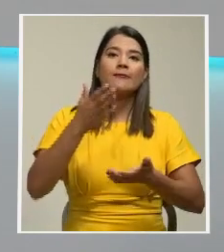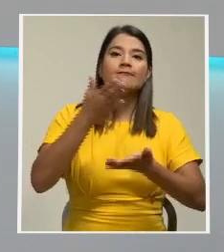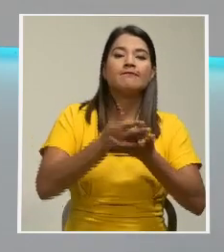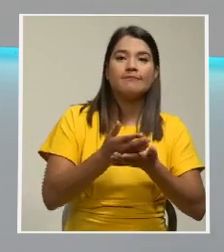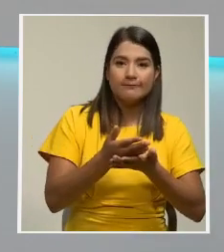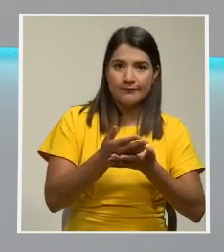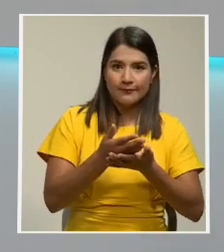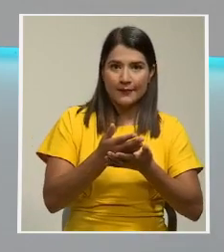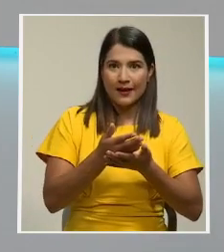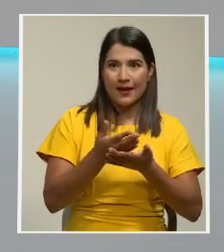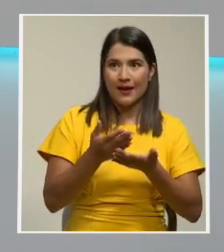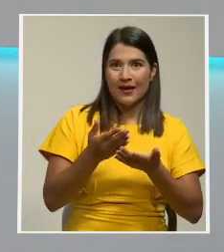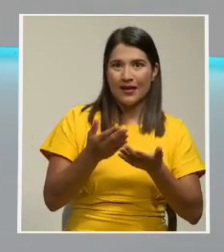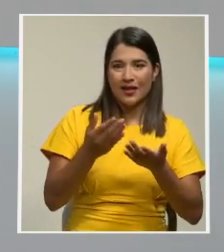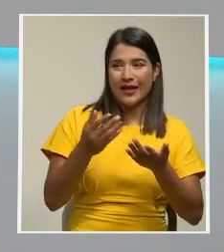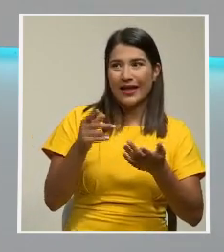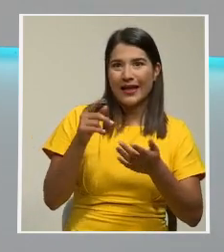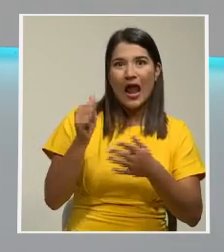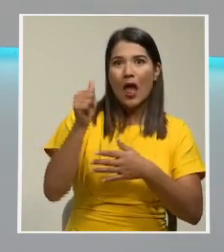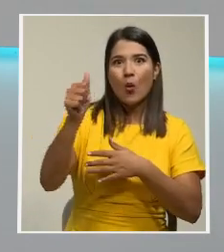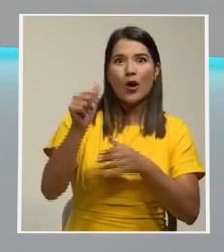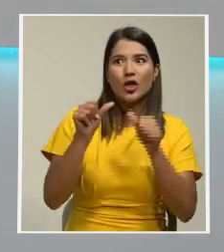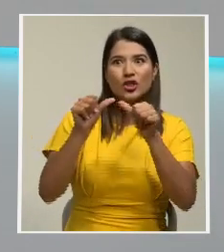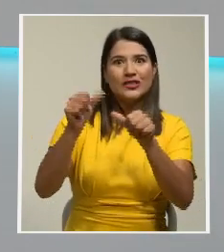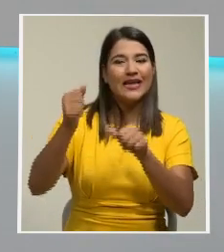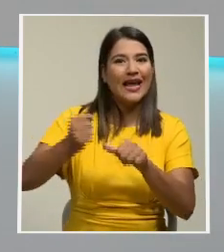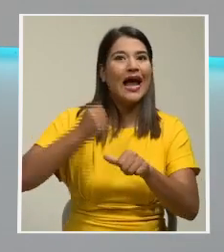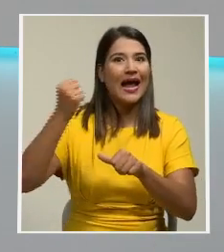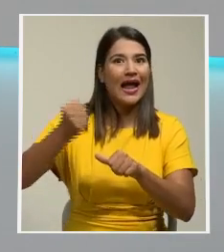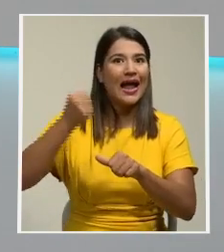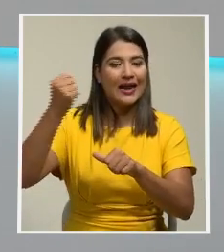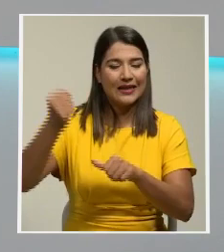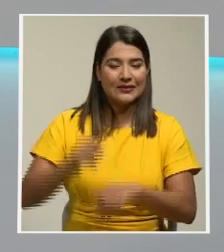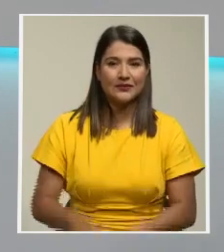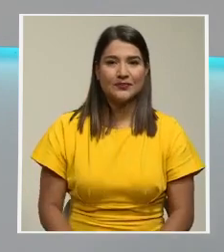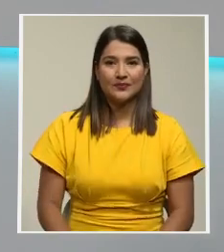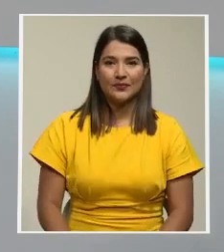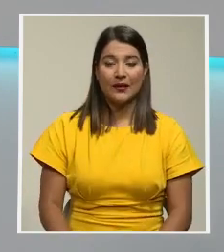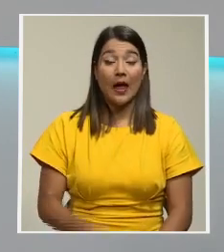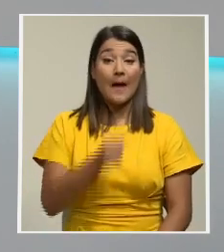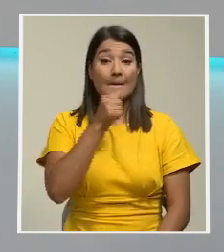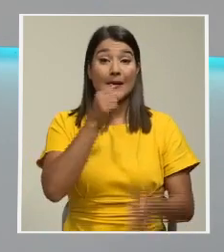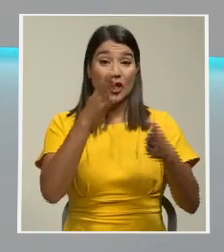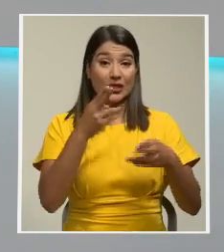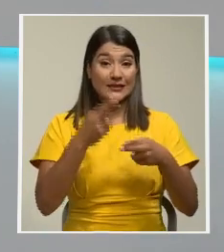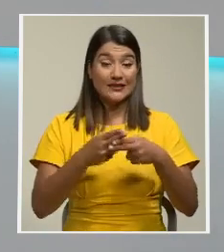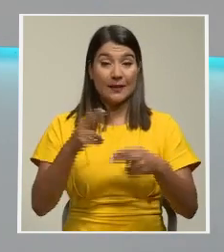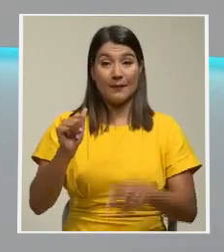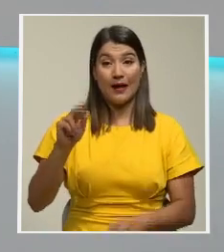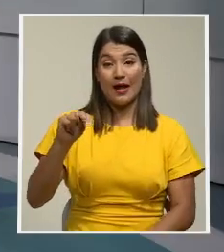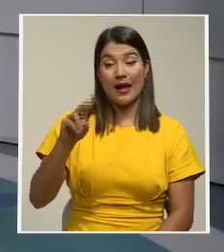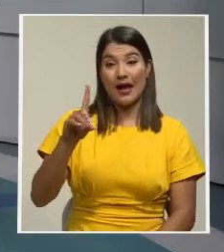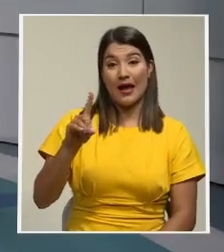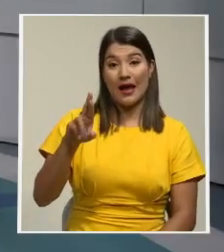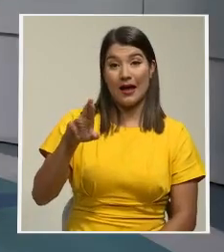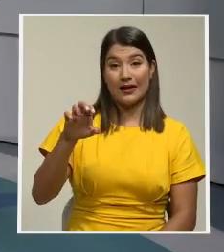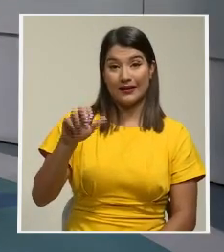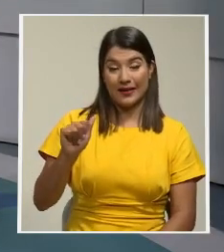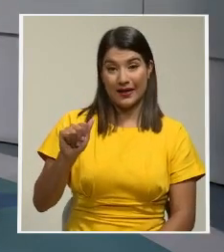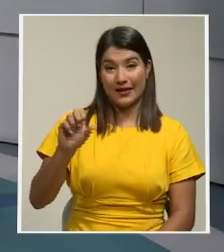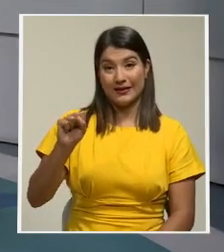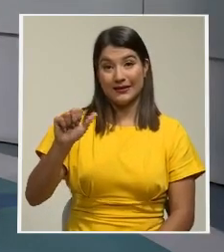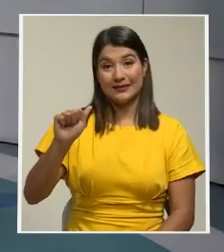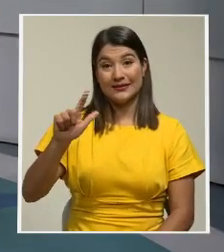escapada rojinegra basada en una solidez que se expande en muchos campos. La periodista Andrea Salazar ya se encuentra con nosotros